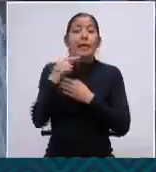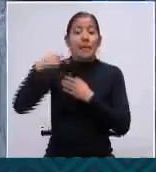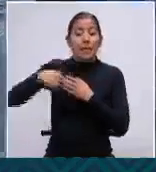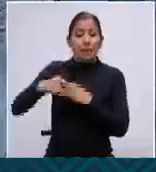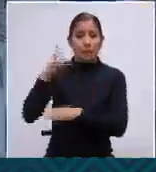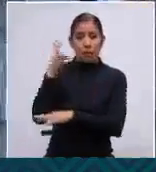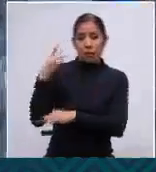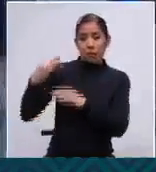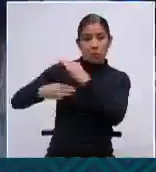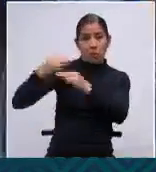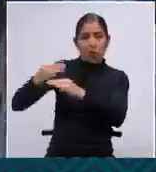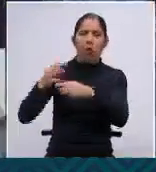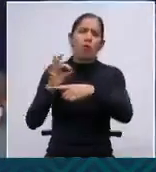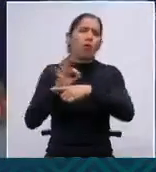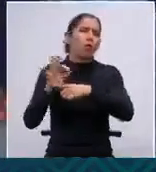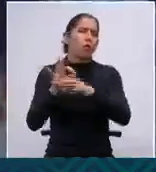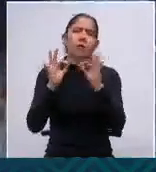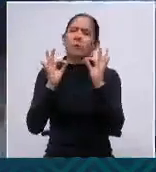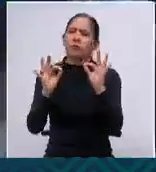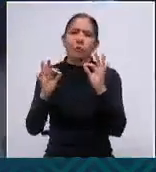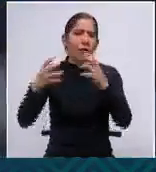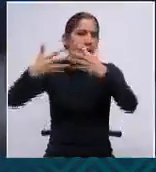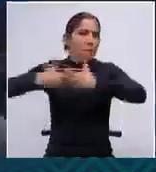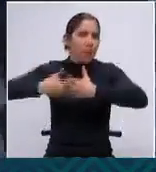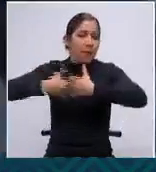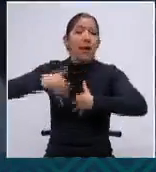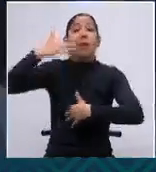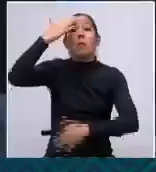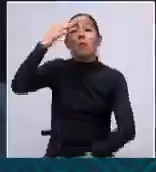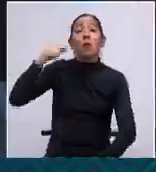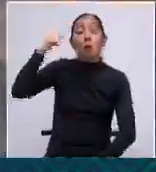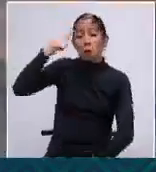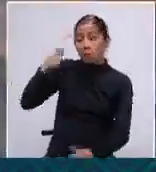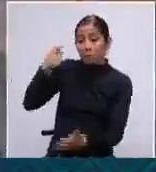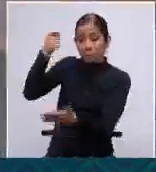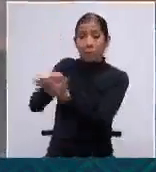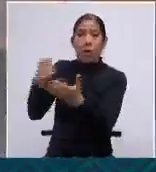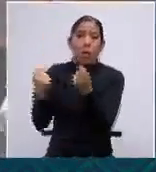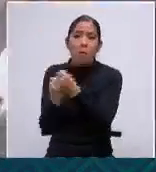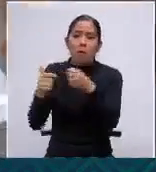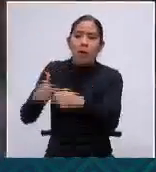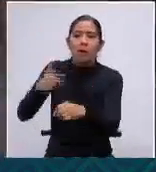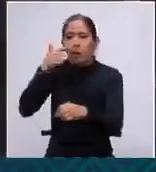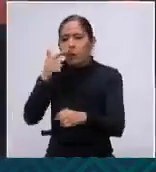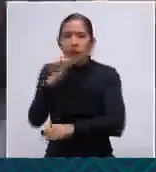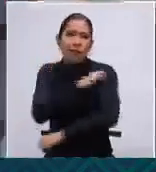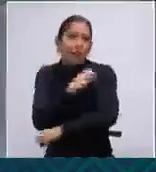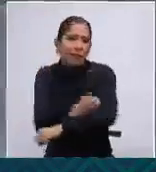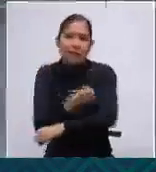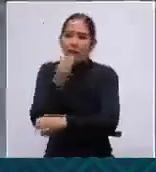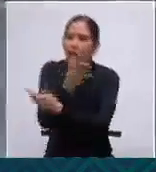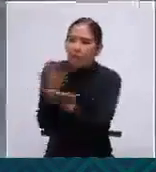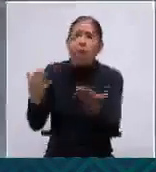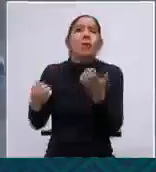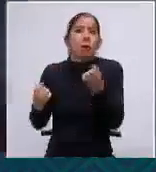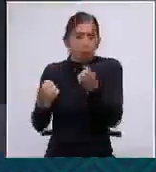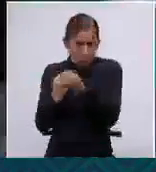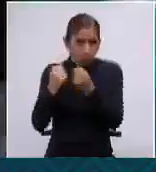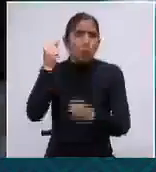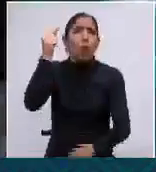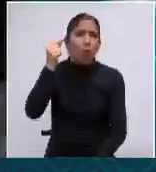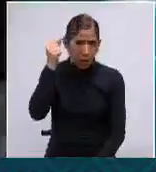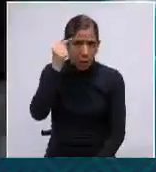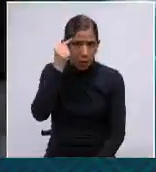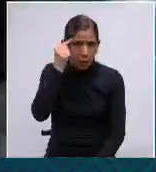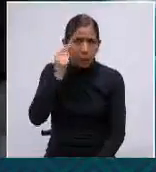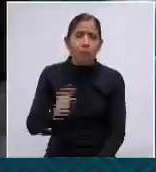eficiencia dentro del sector empresarial debido a la subvención del combustible, energía y alimentos. No solamente que tiene, te